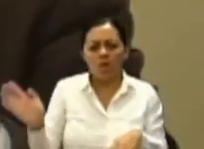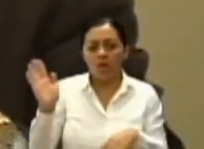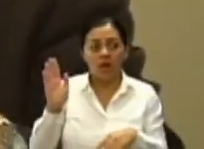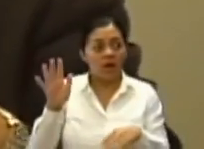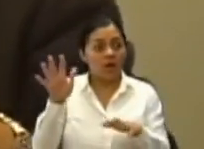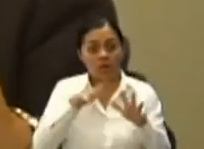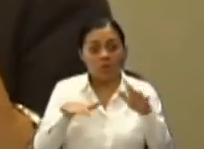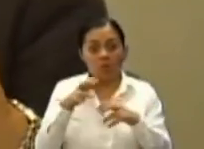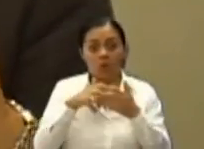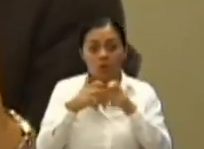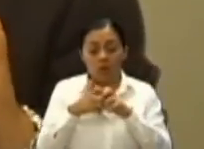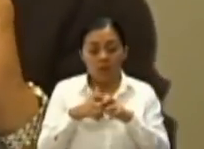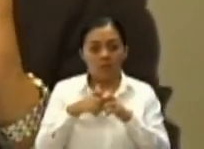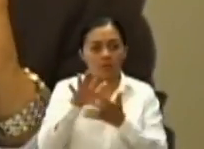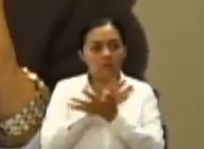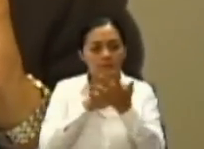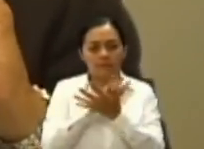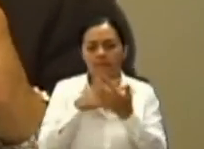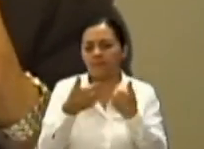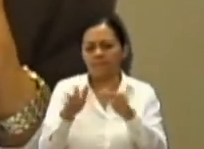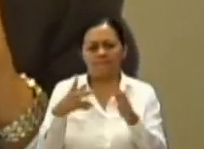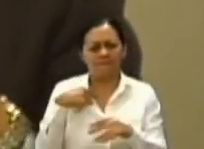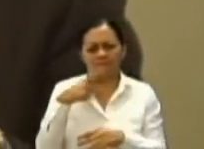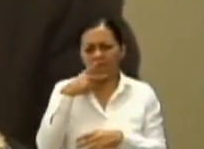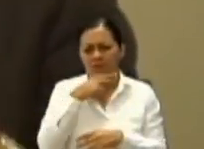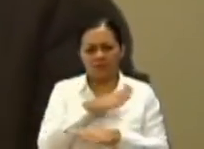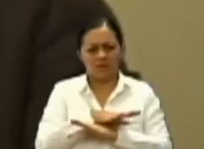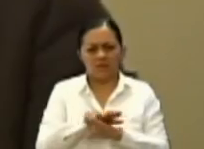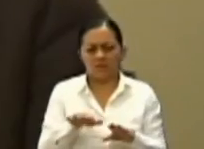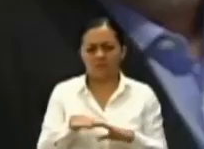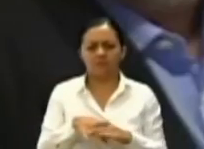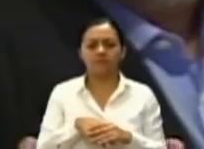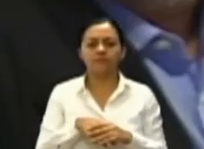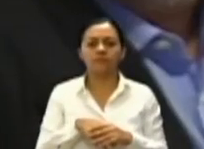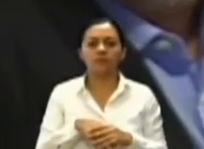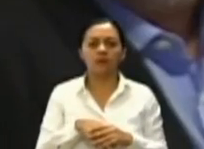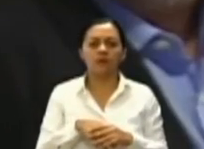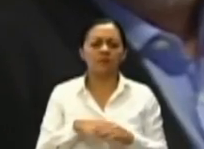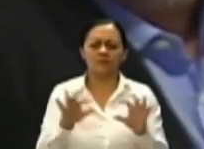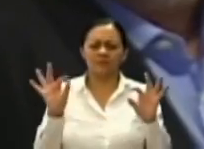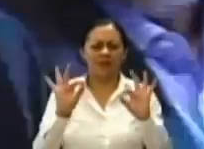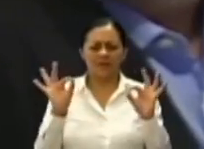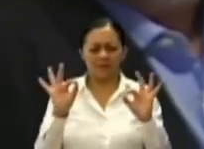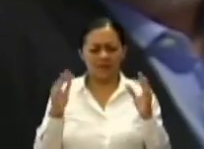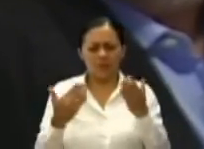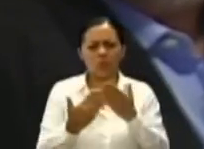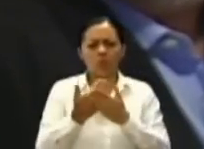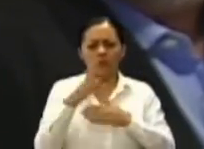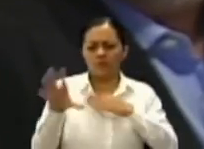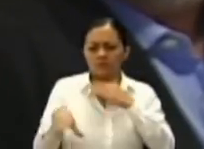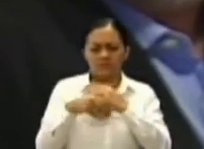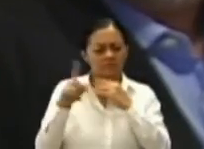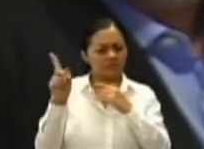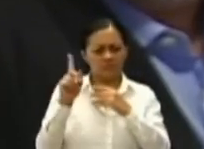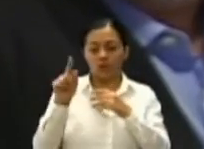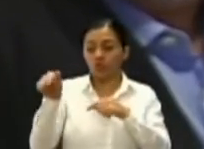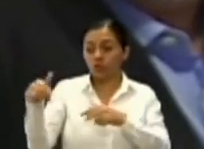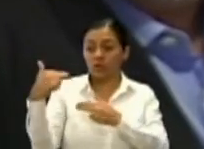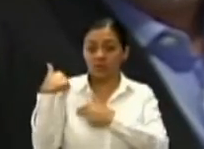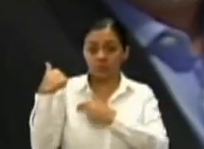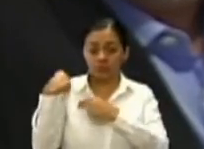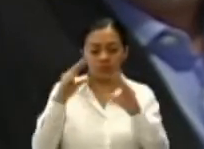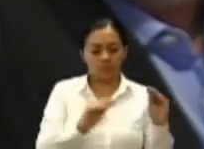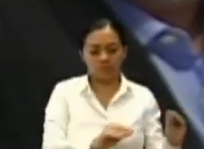inquietud e incertidumbre se te están mintiendo eso si presidente no hay una sola nueva competencia las competencias se están